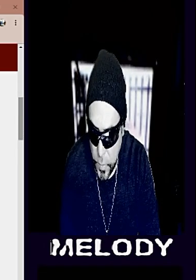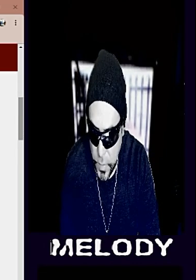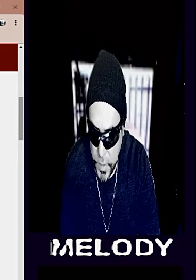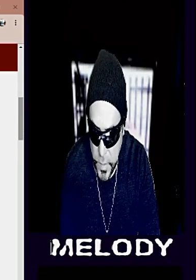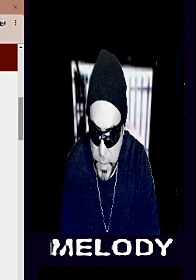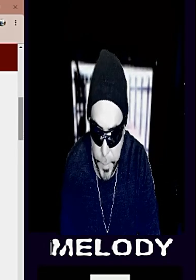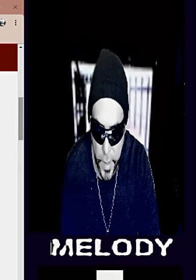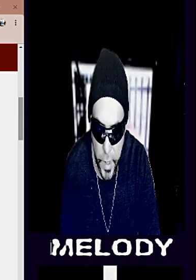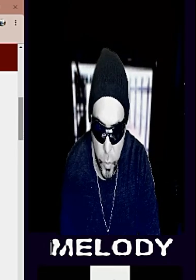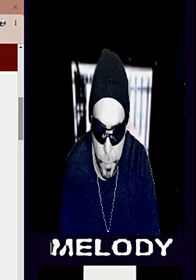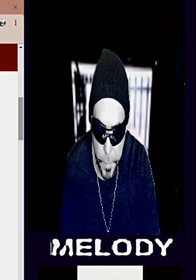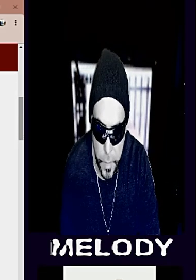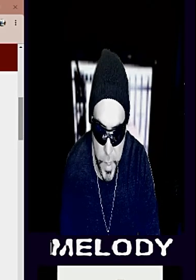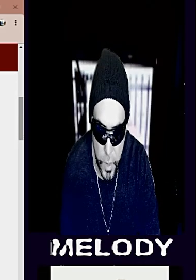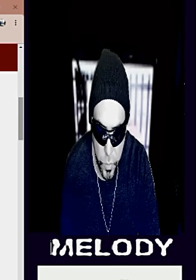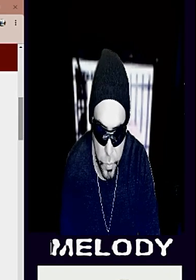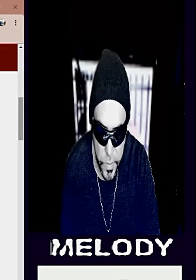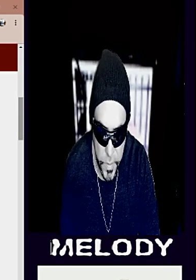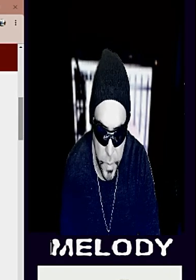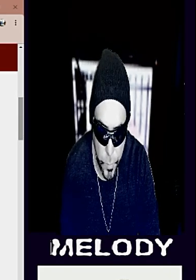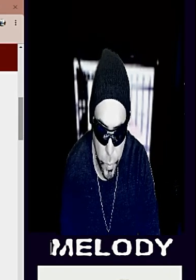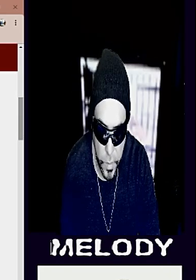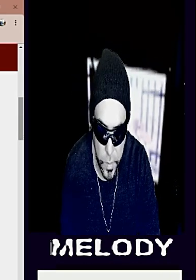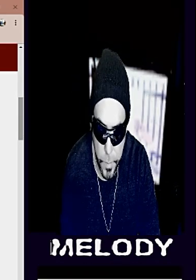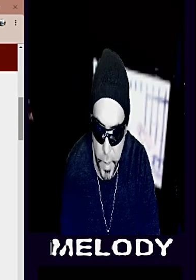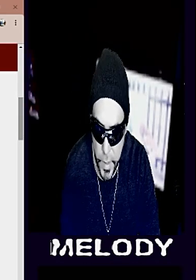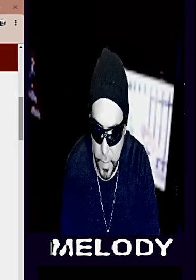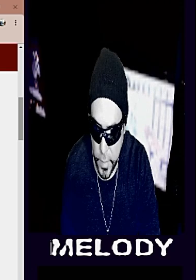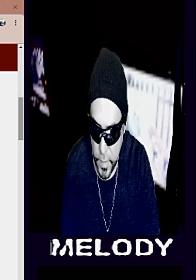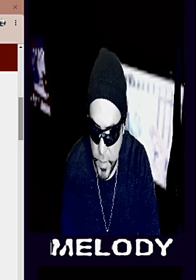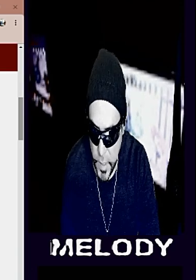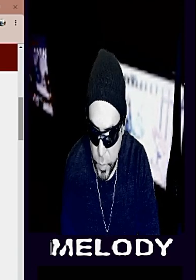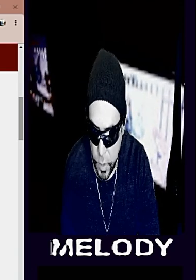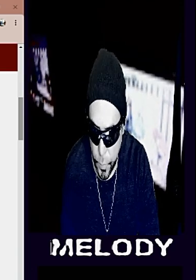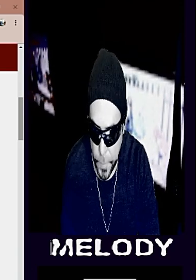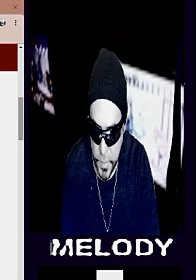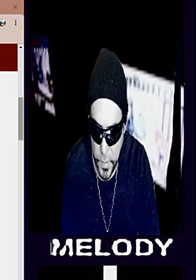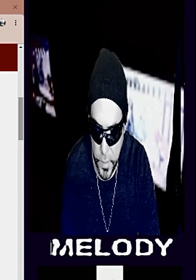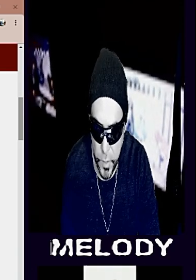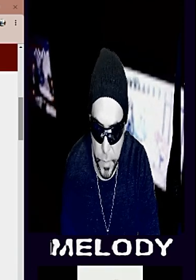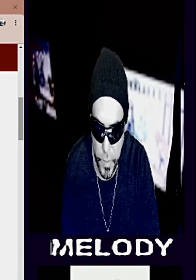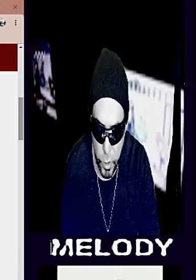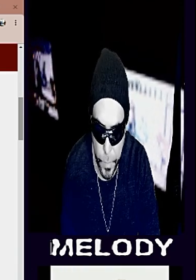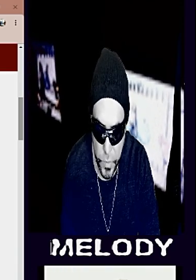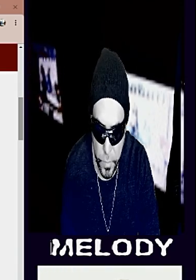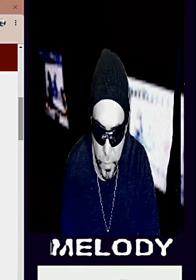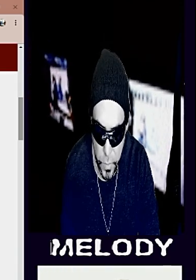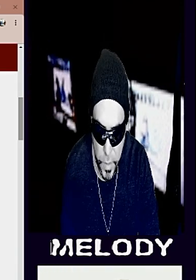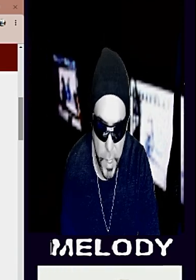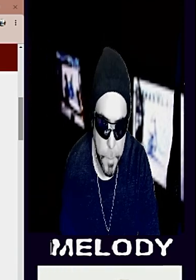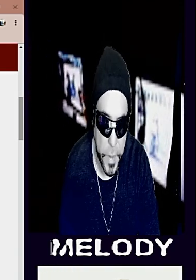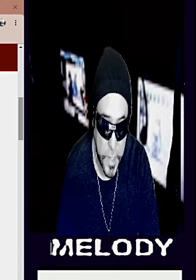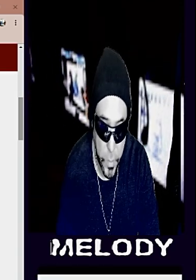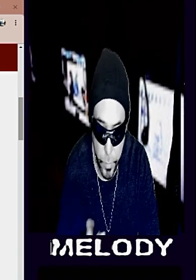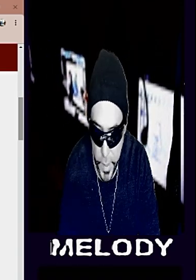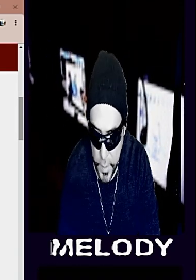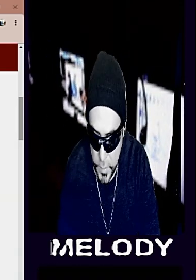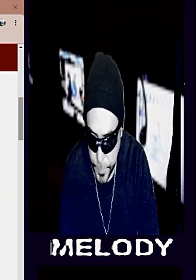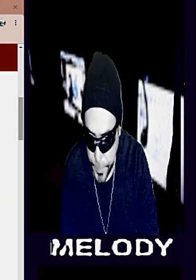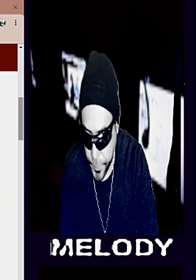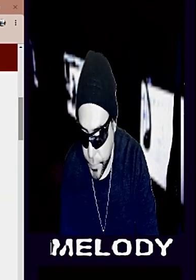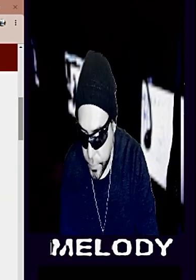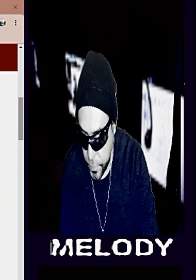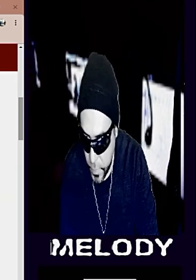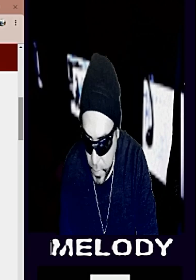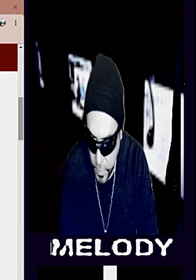Entonces dice: este sábado 16 de diciembre arrancó el primer viaje con turistas a bordo del Tren Maya, tras ser inaugurado por el presidente Andrés Manuel López Obrador el pasado